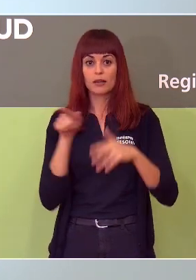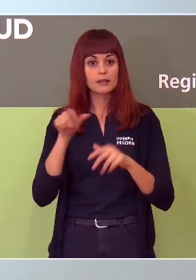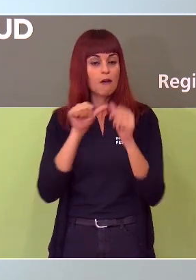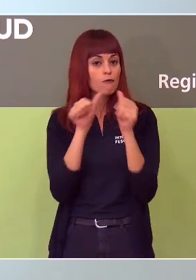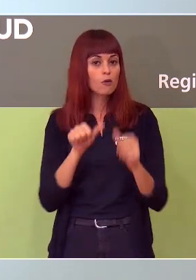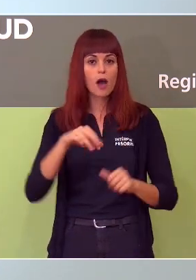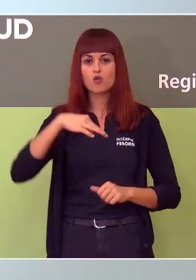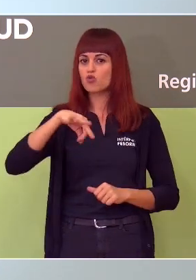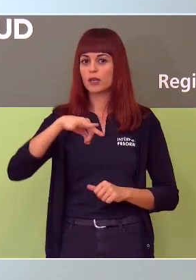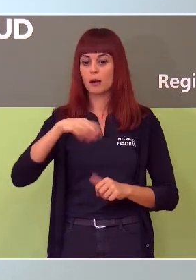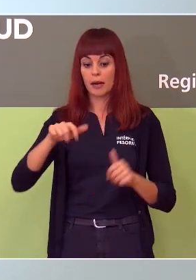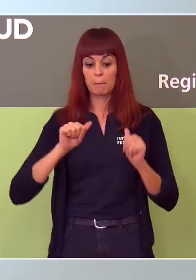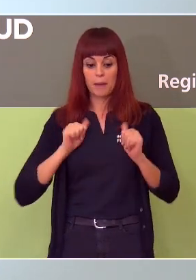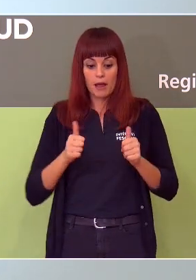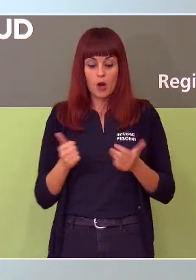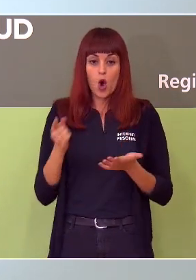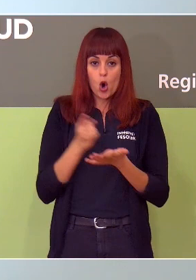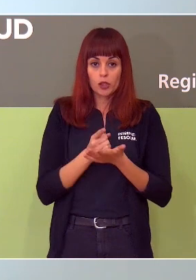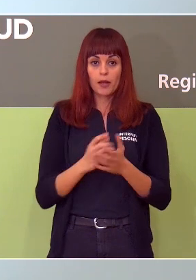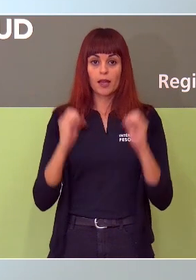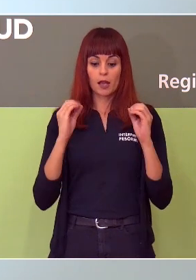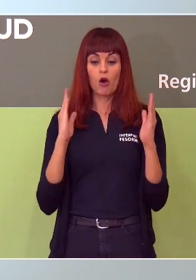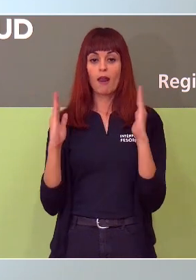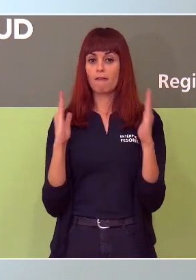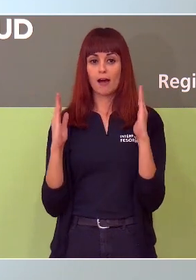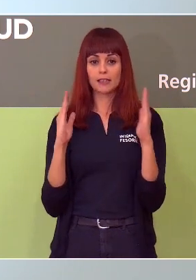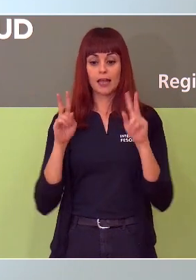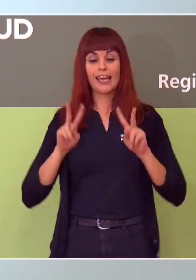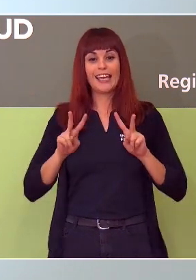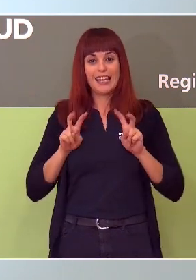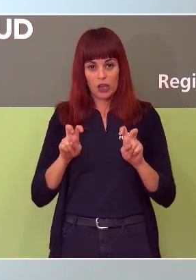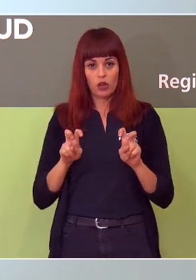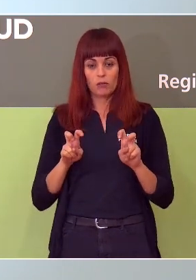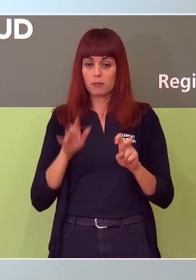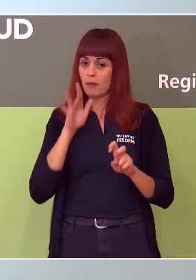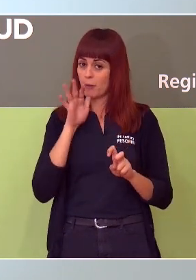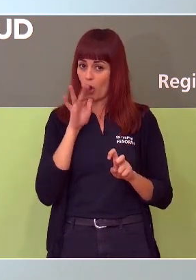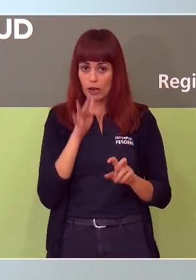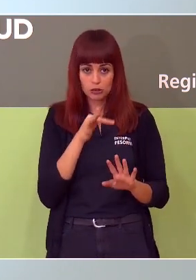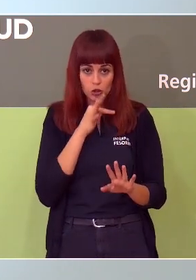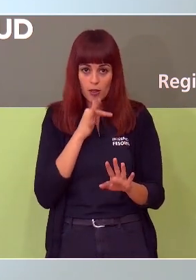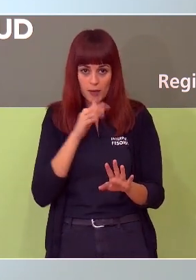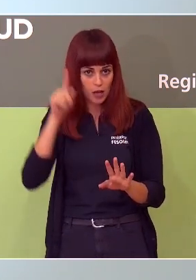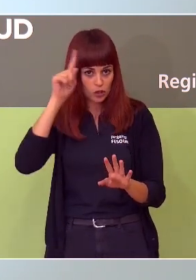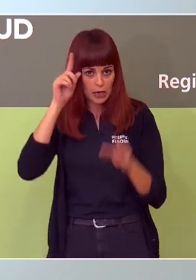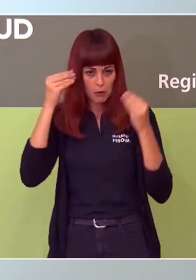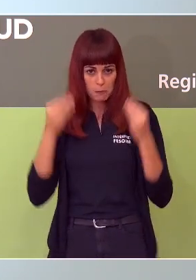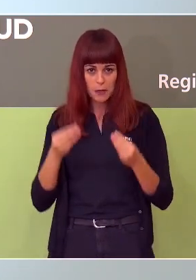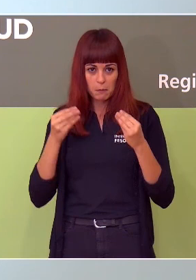manera, volver al principio cuando estábamos en una fase de inicio de la pandemia, que no estamos todavía en la fase de mitigación o la de